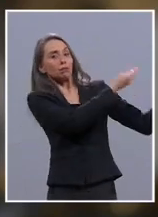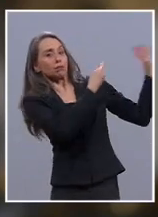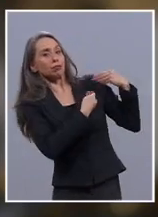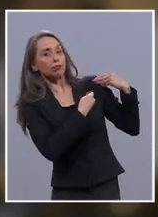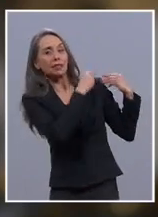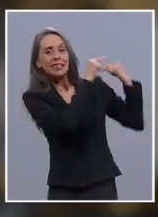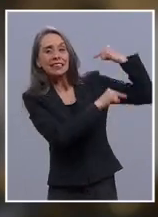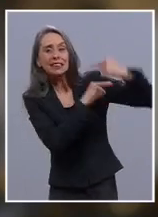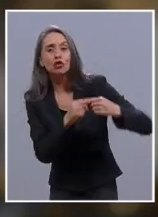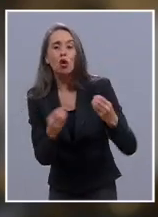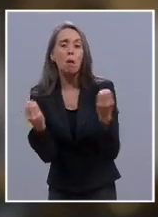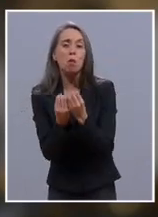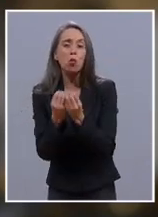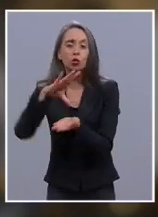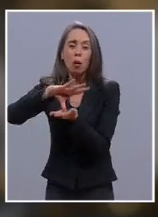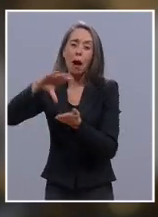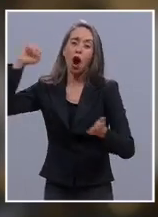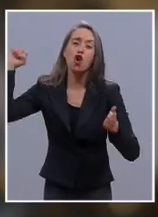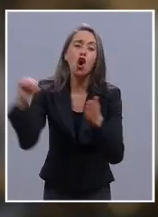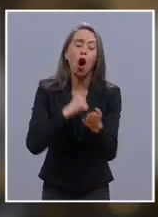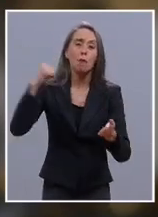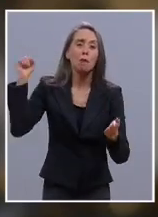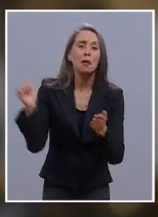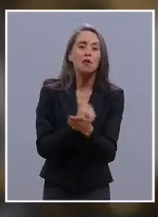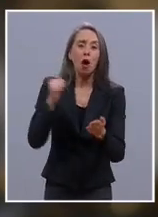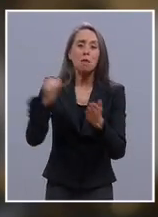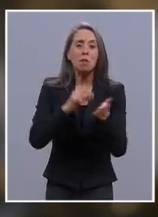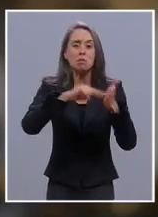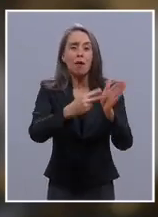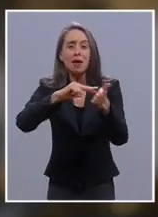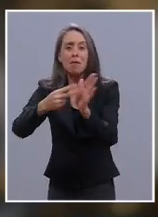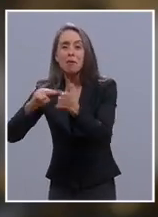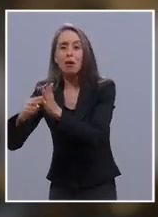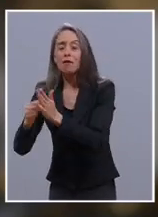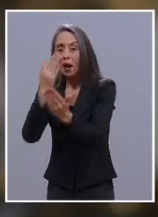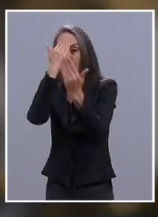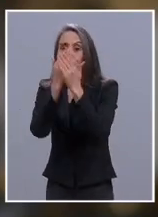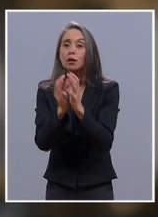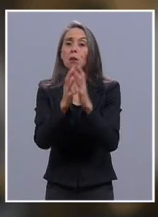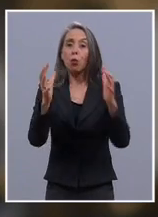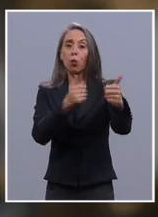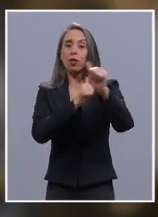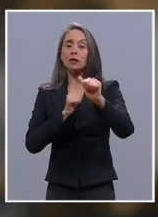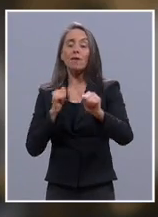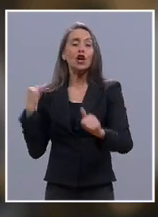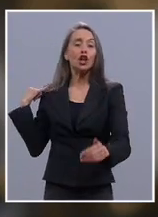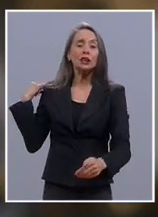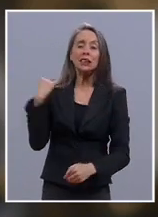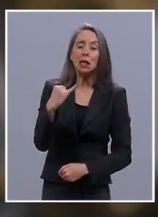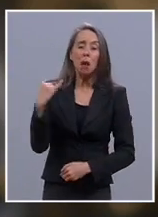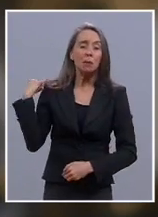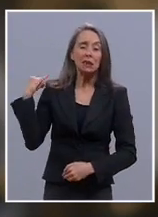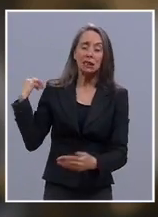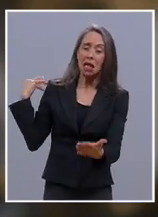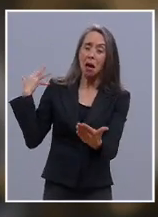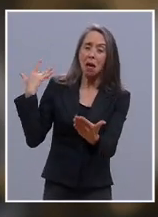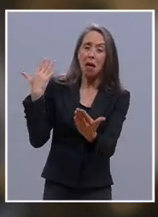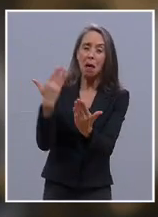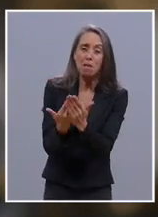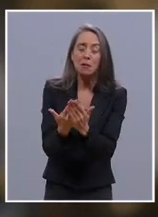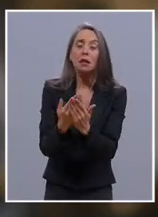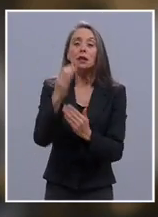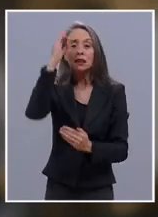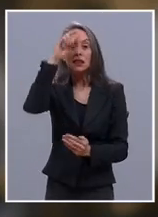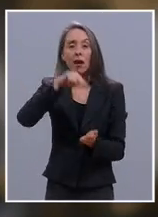recibido muchos golpes y enfrentado grandes desafíos pero siempre siempre hemos sabido